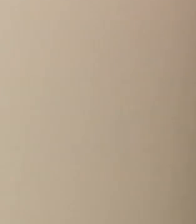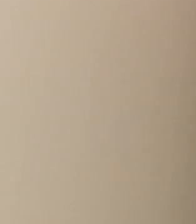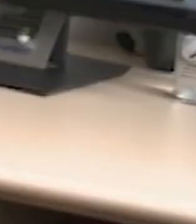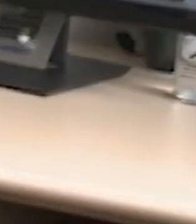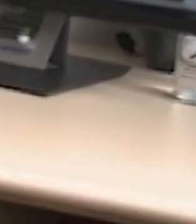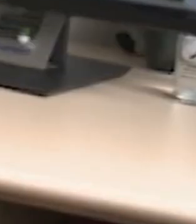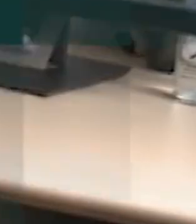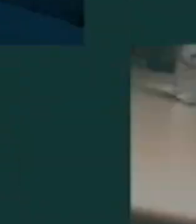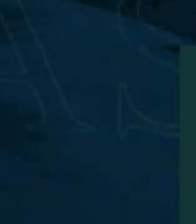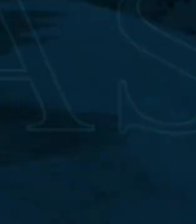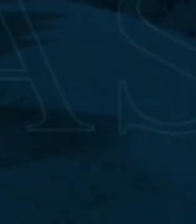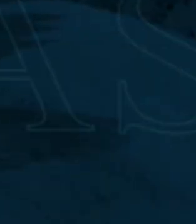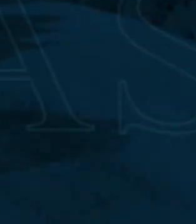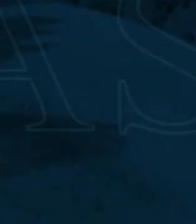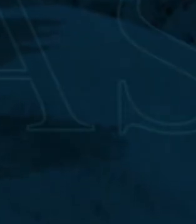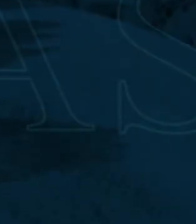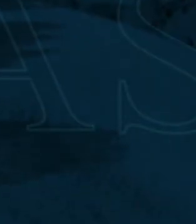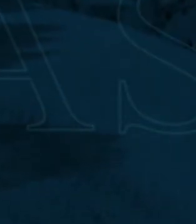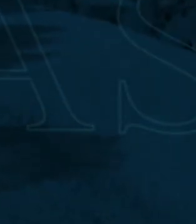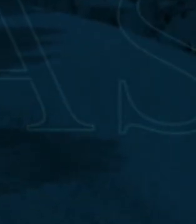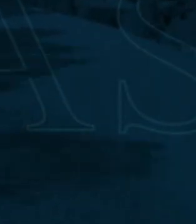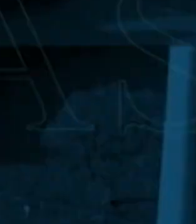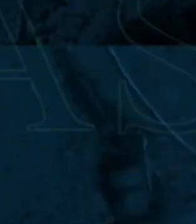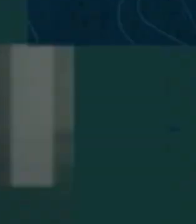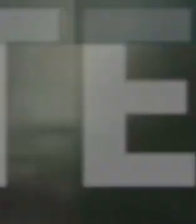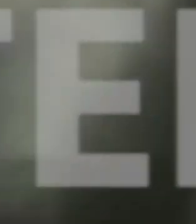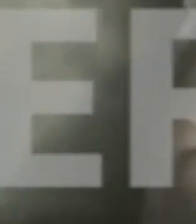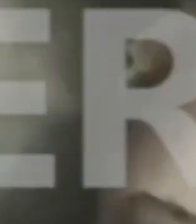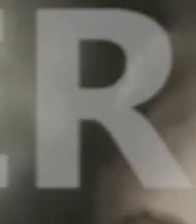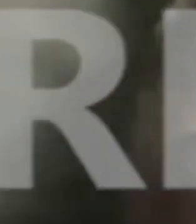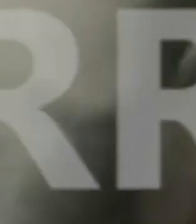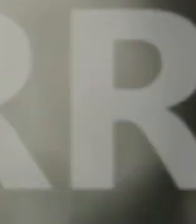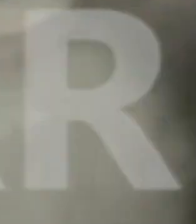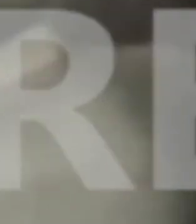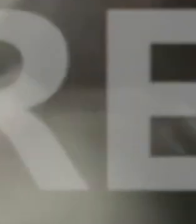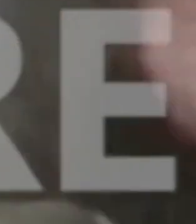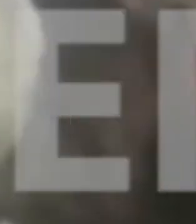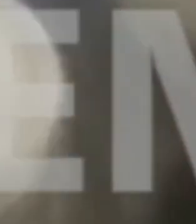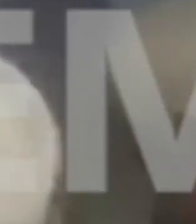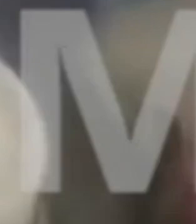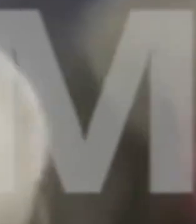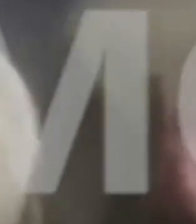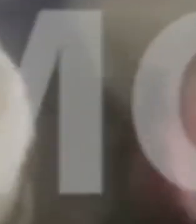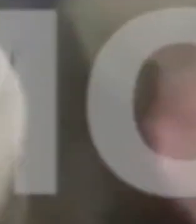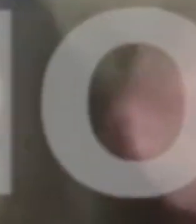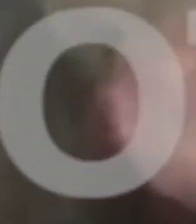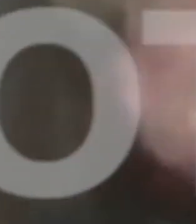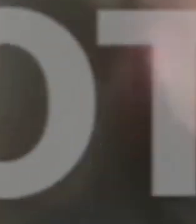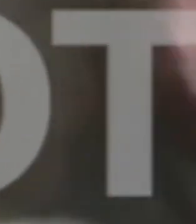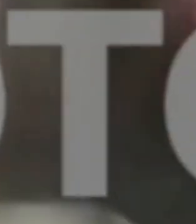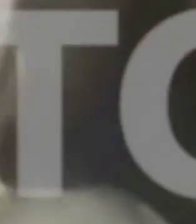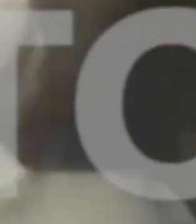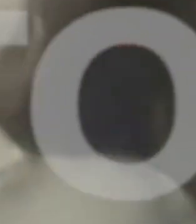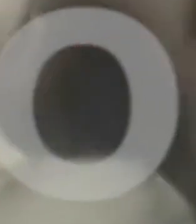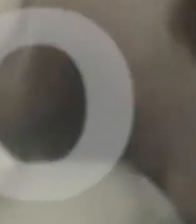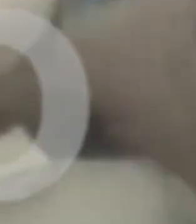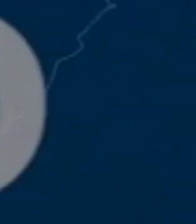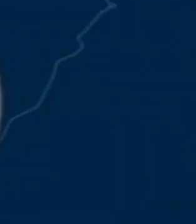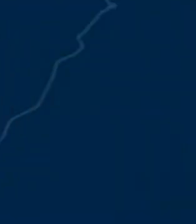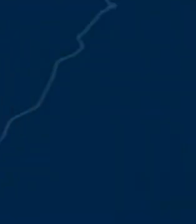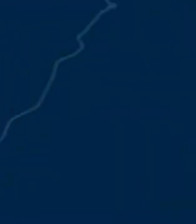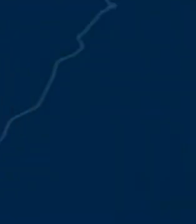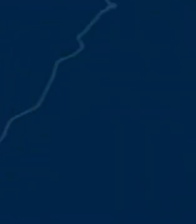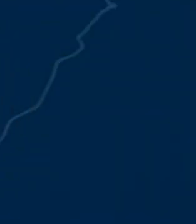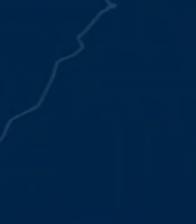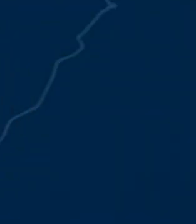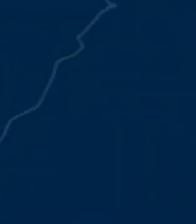un reportaje especial. En las informaciones internacionales, más de 1 millar de muertos en el sudeste de